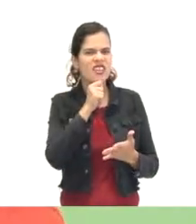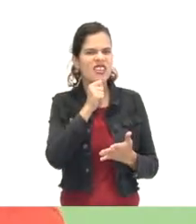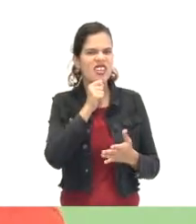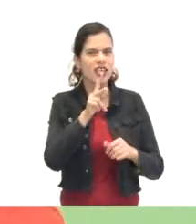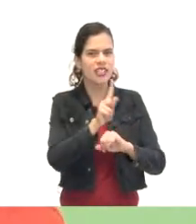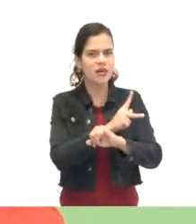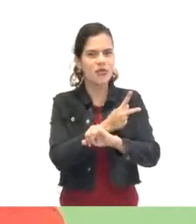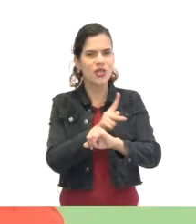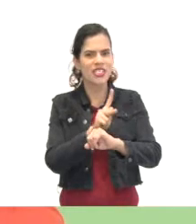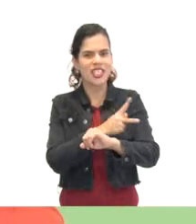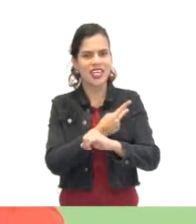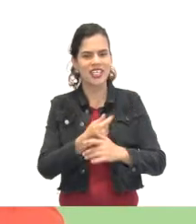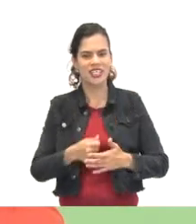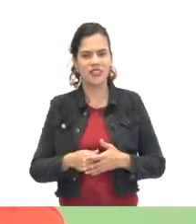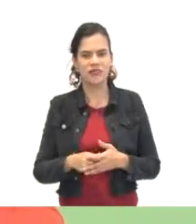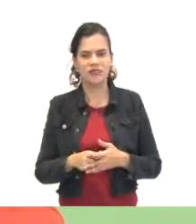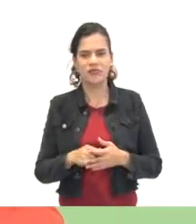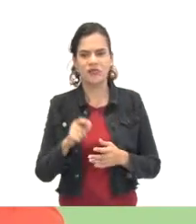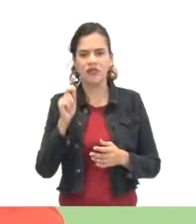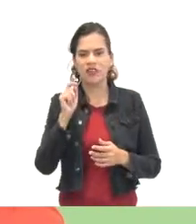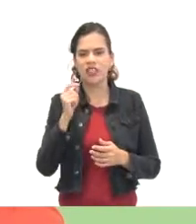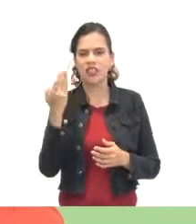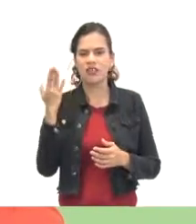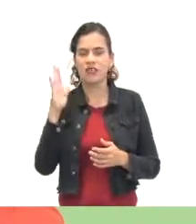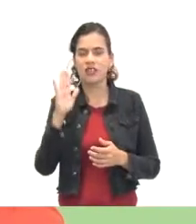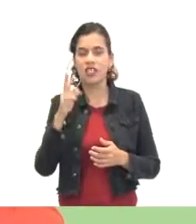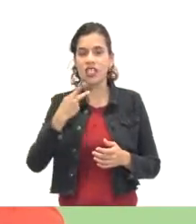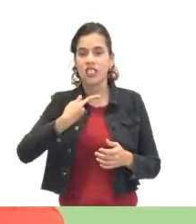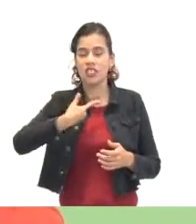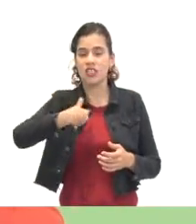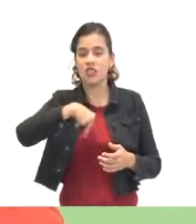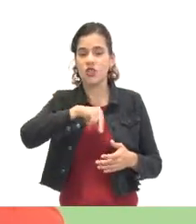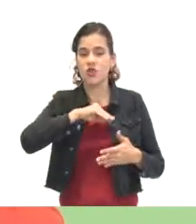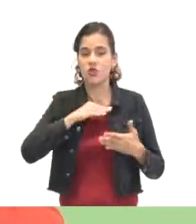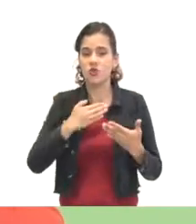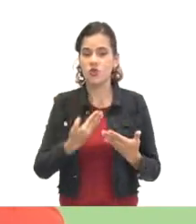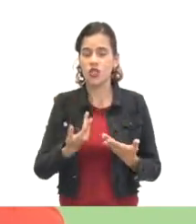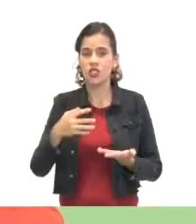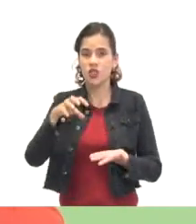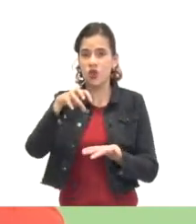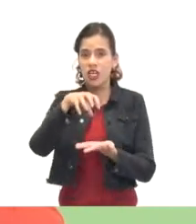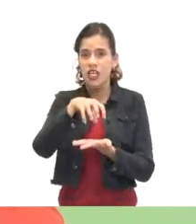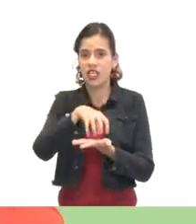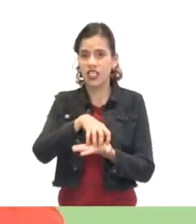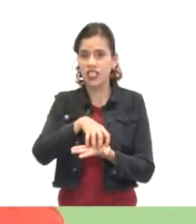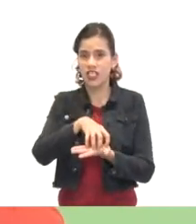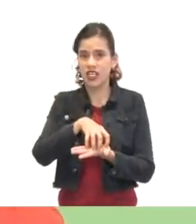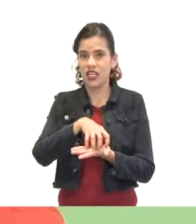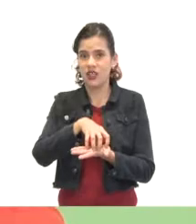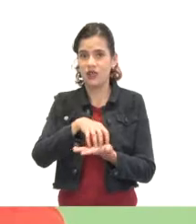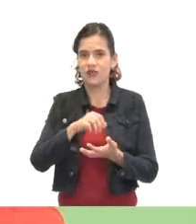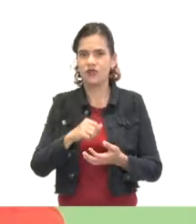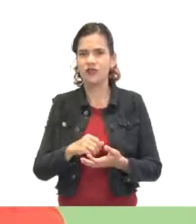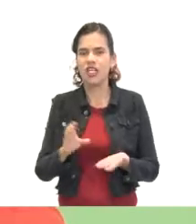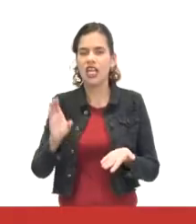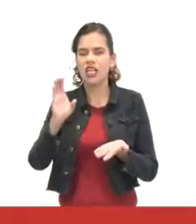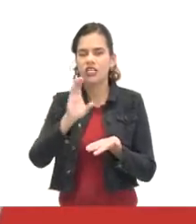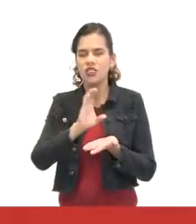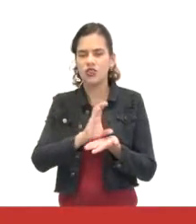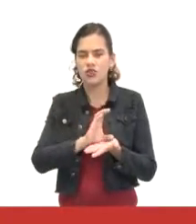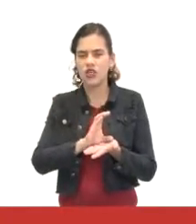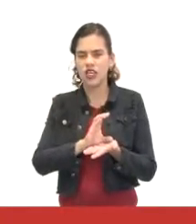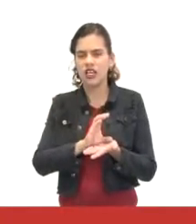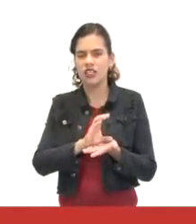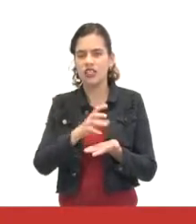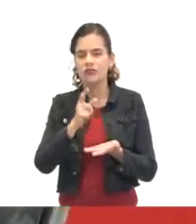esta poesía. Precisamente viene de nuestro estado, de la ciudad de Barquisimeto,